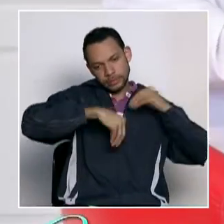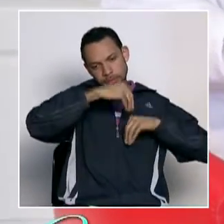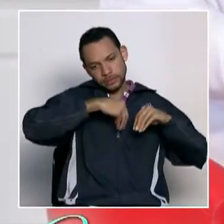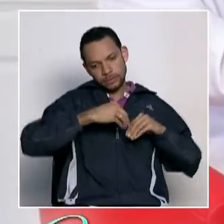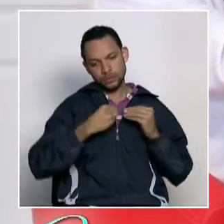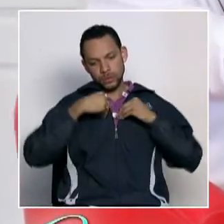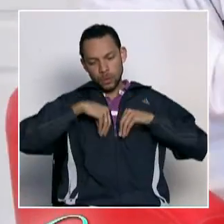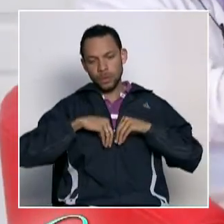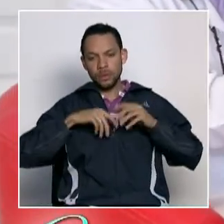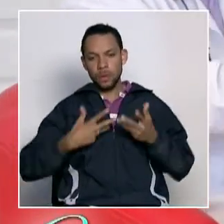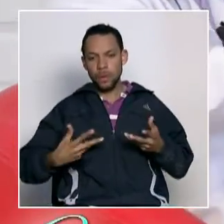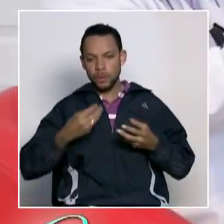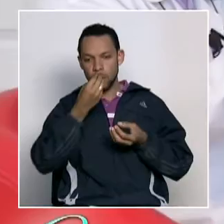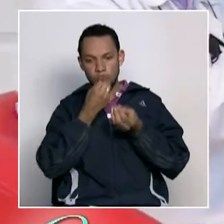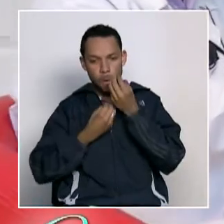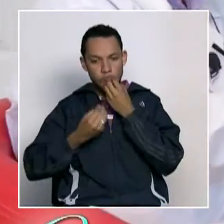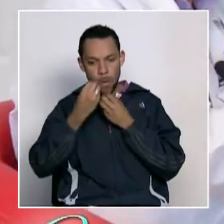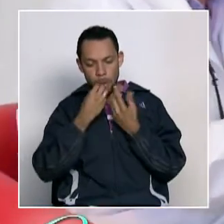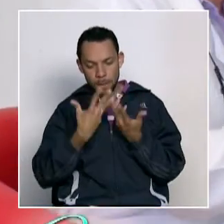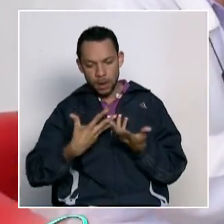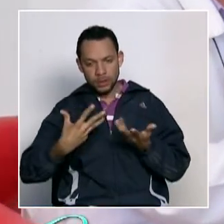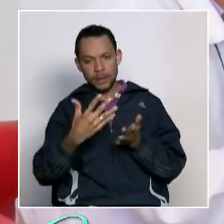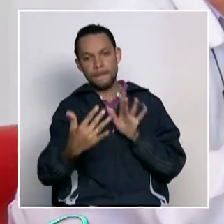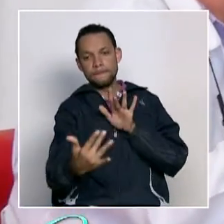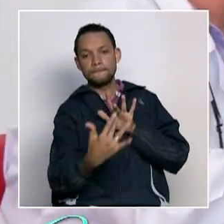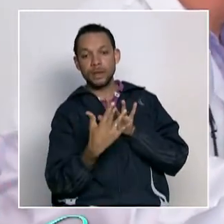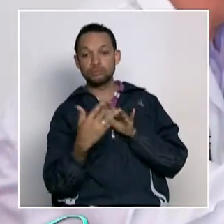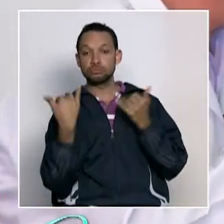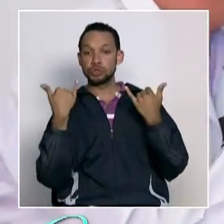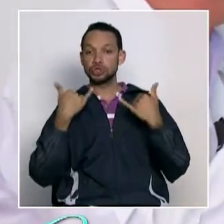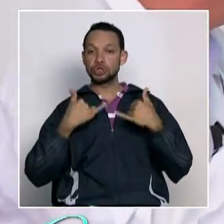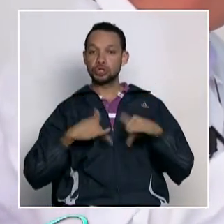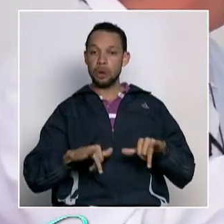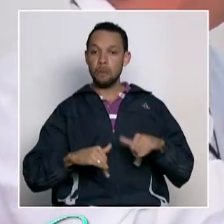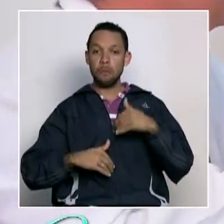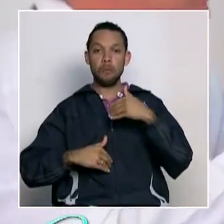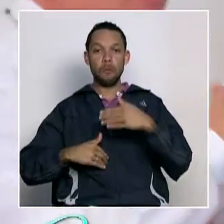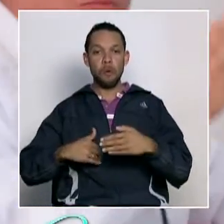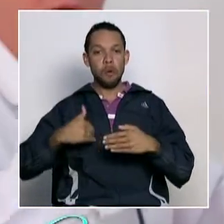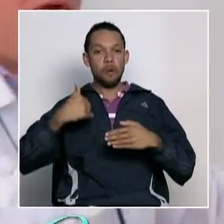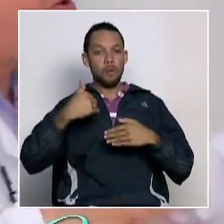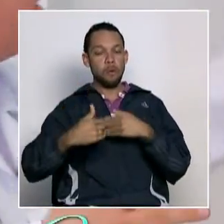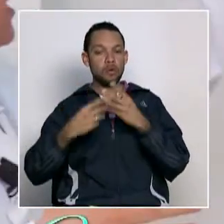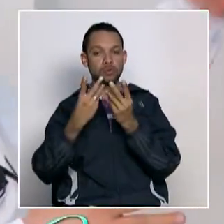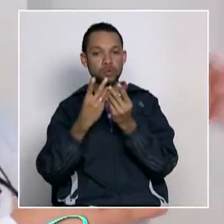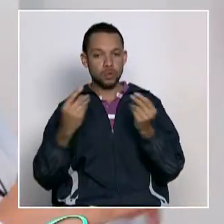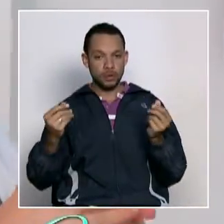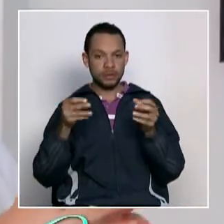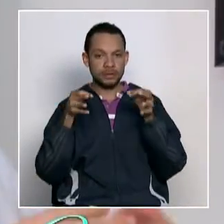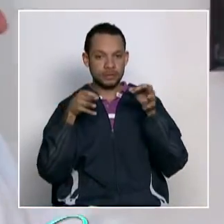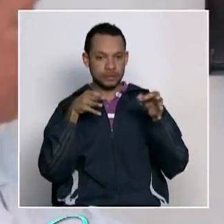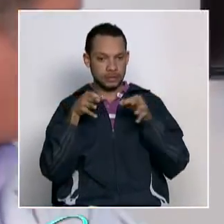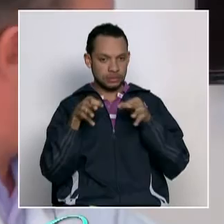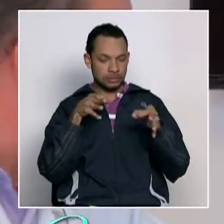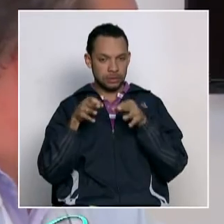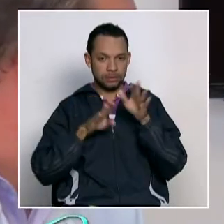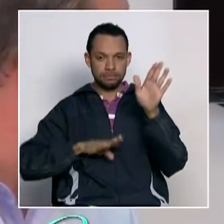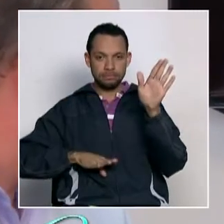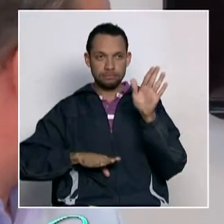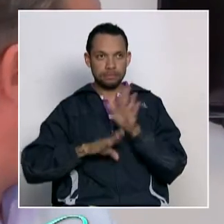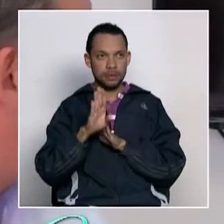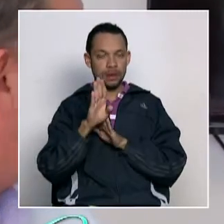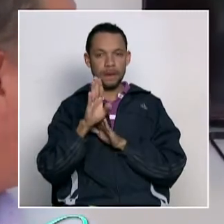suplementación nutricional, con la homeopatía y todo esto. ¿Y qué pasó con el paciente? Voy a contarles la evolución. Se le